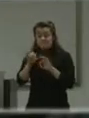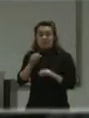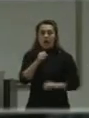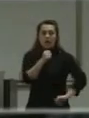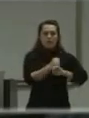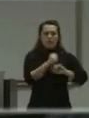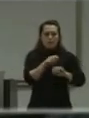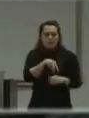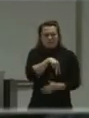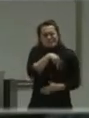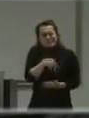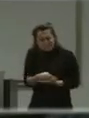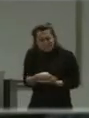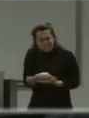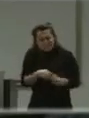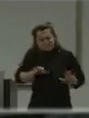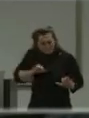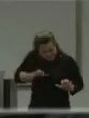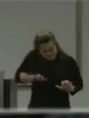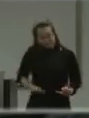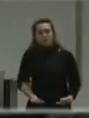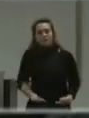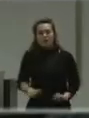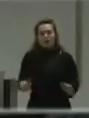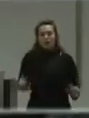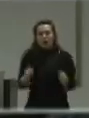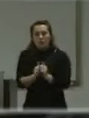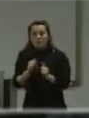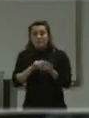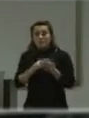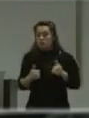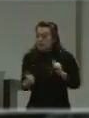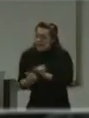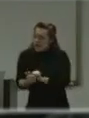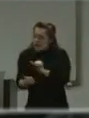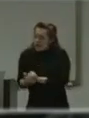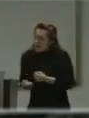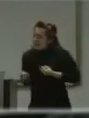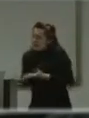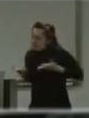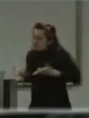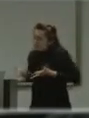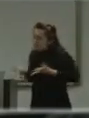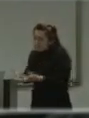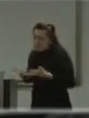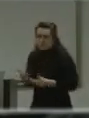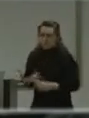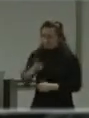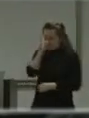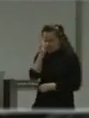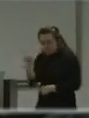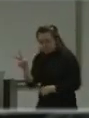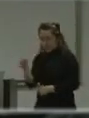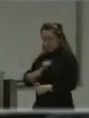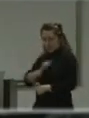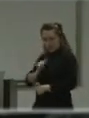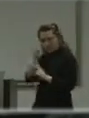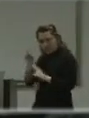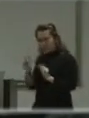cayéndonos nos apoyamos porque nos vamos a caer Pues el acompañamiento es cuando yo estoy al lado dando respetando la voluntad autonomía y demás